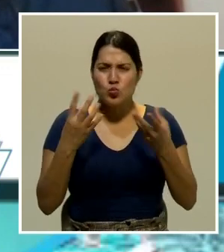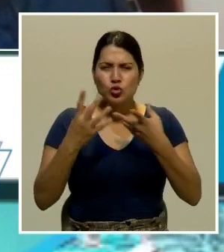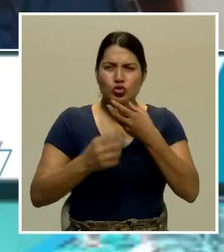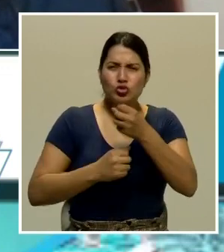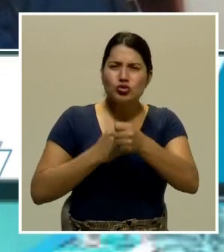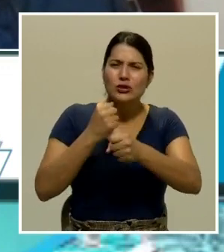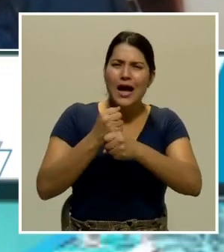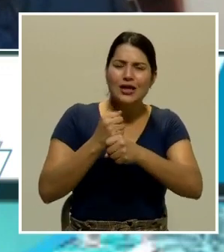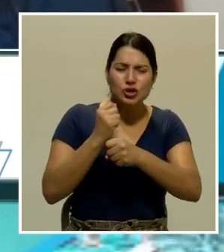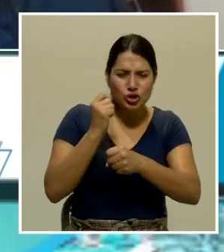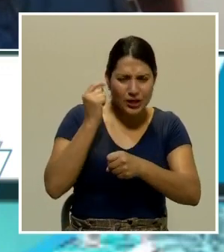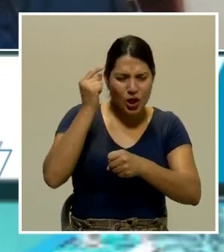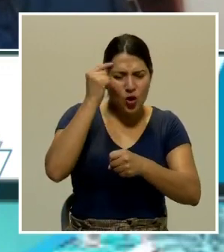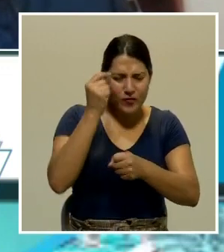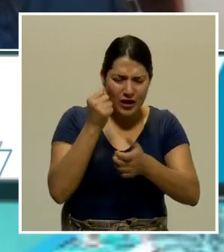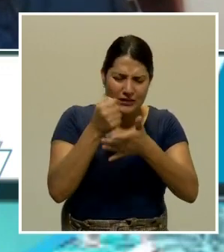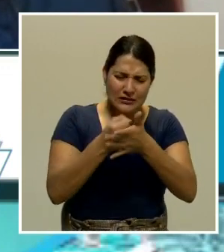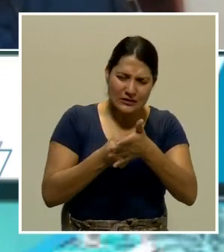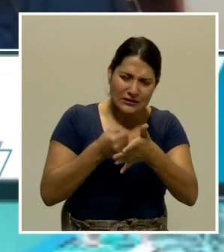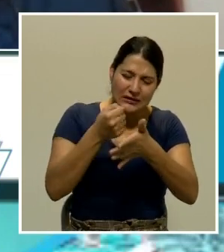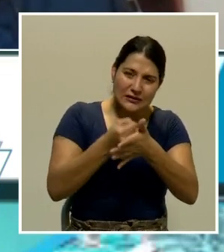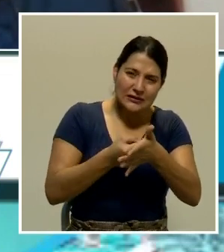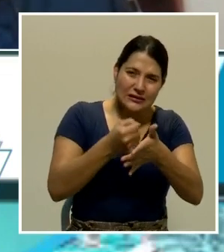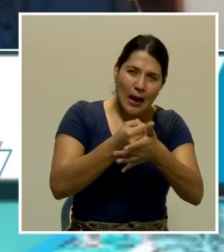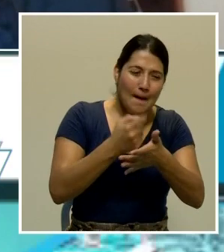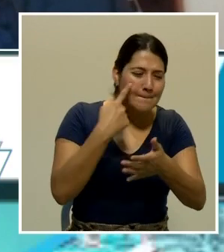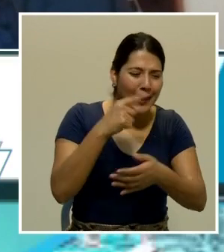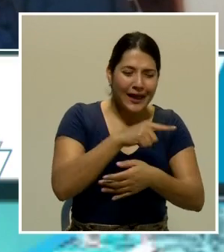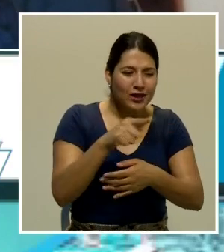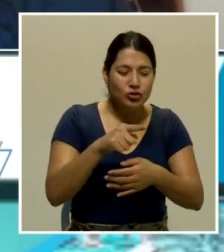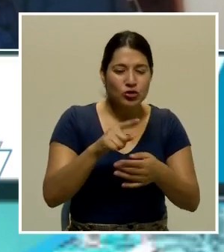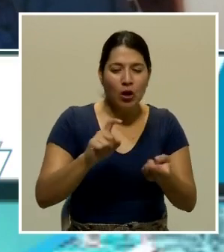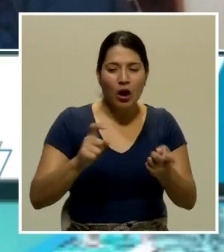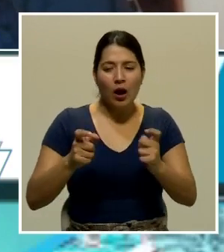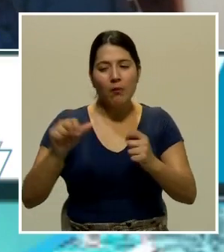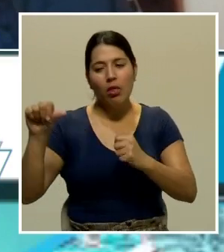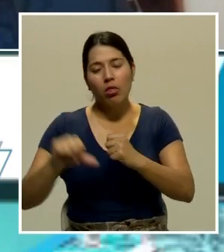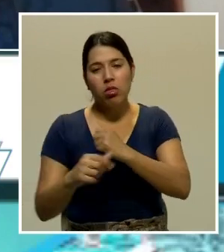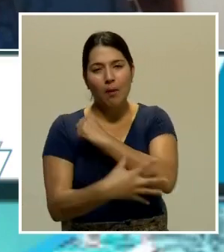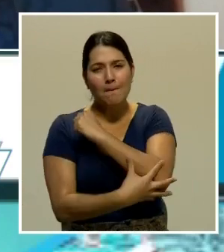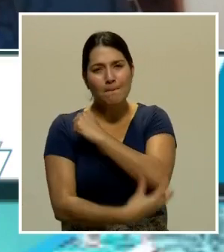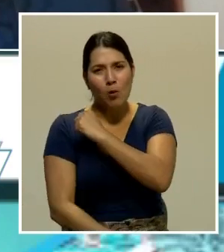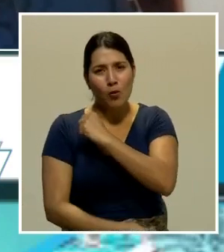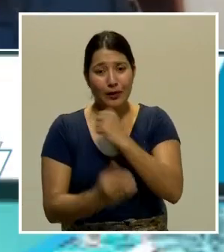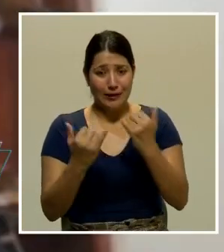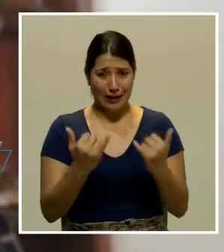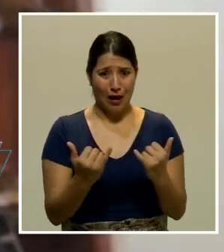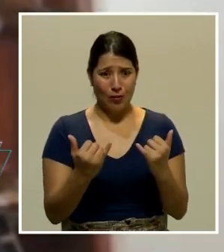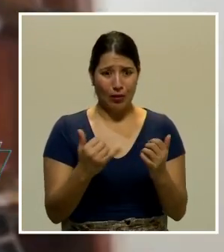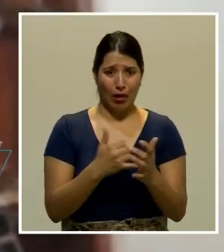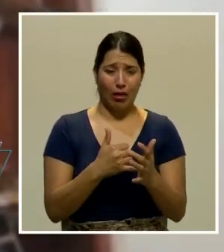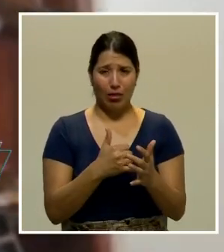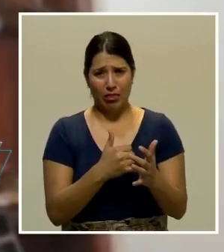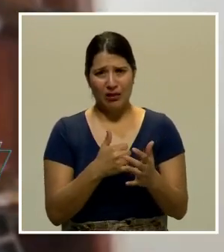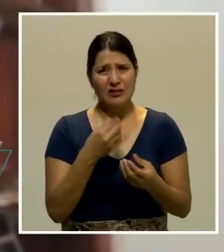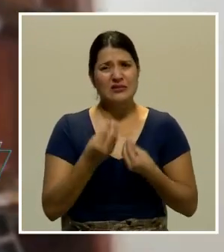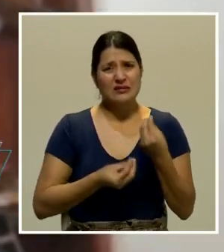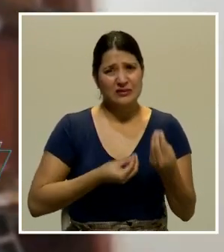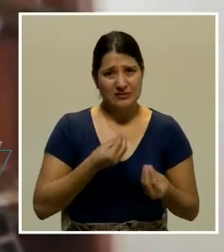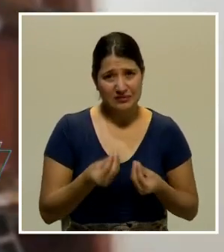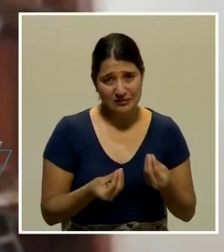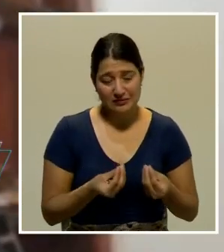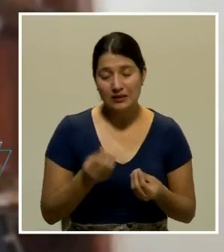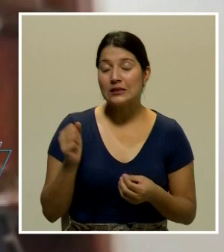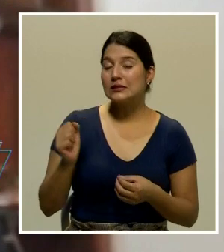caigan en la pobreza, para sostenerlos en el límite. ¿Cómo hacemos? Sí, ahí es importante, don Ernesto, que el